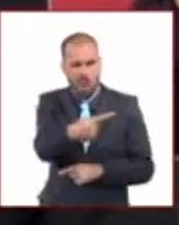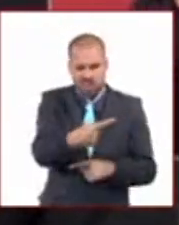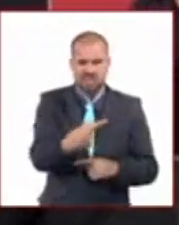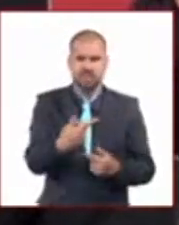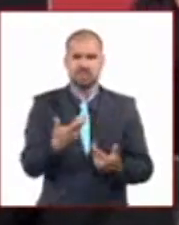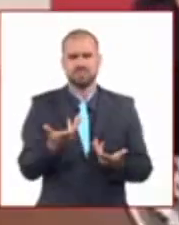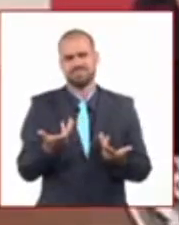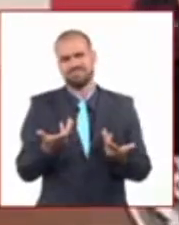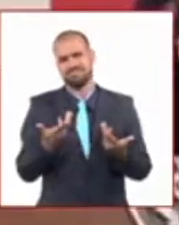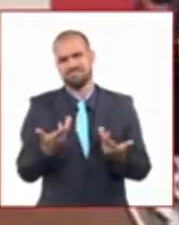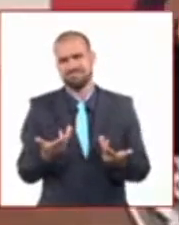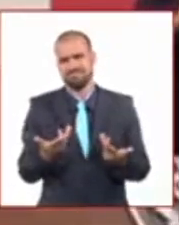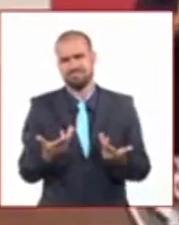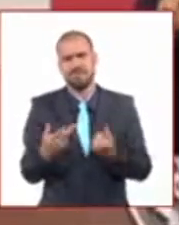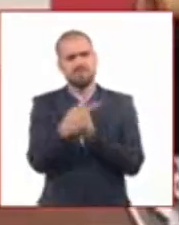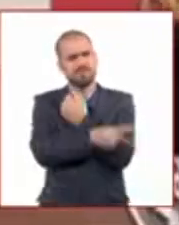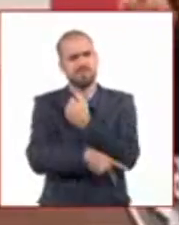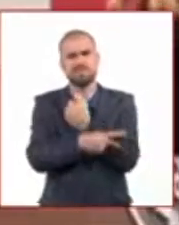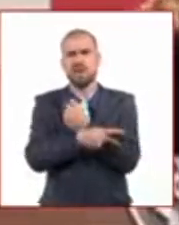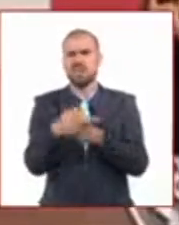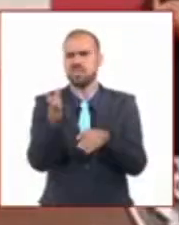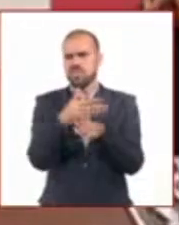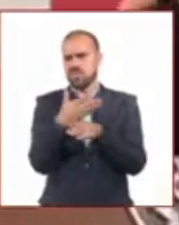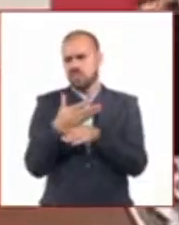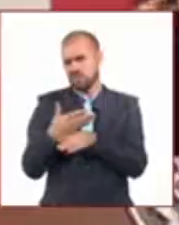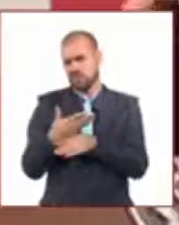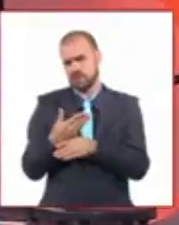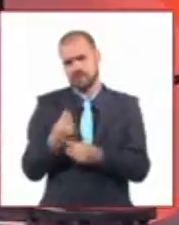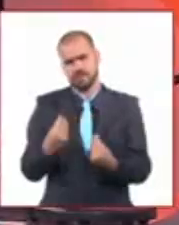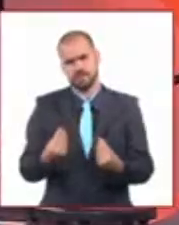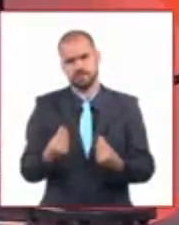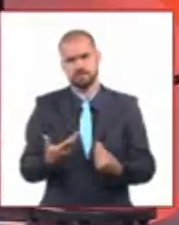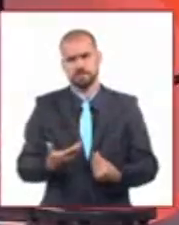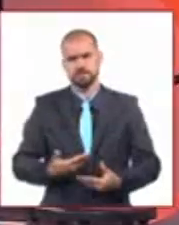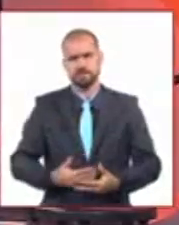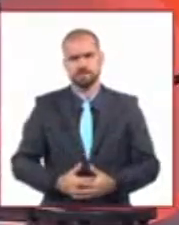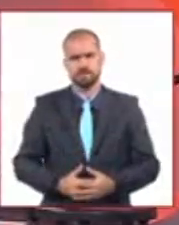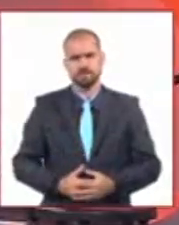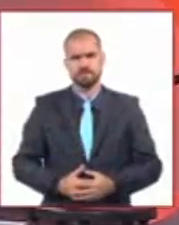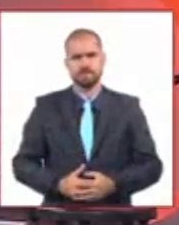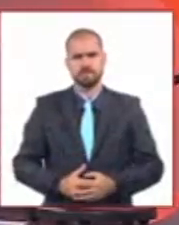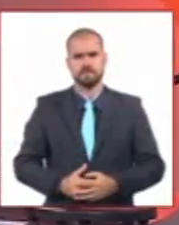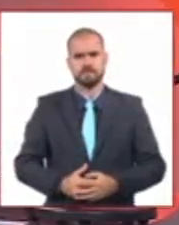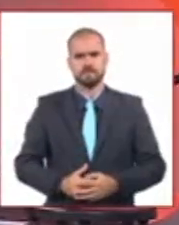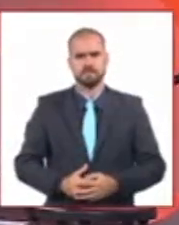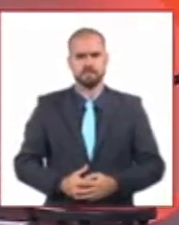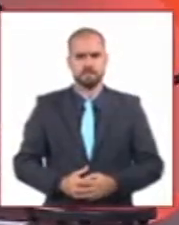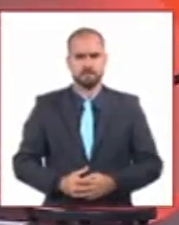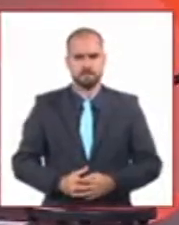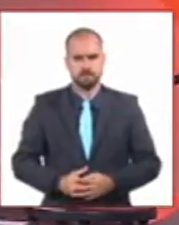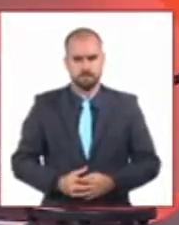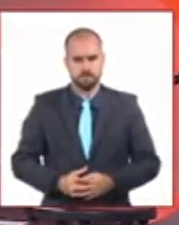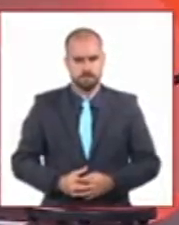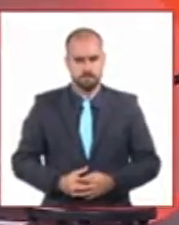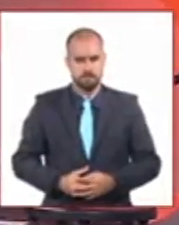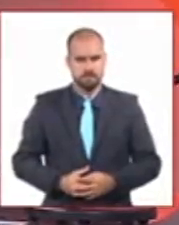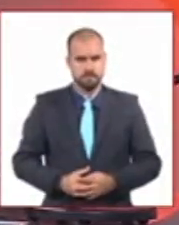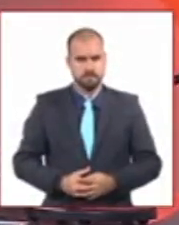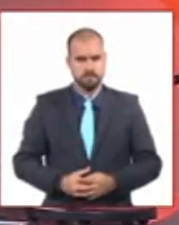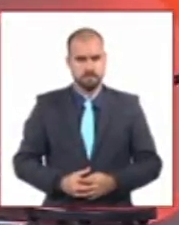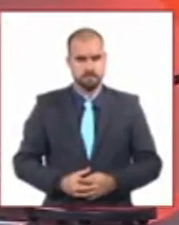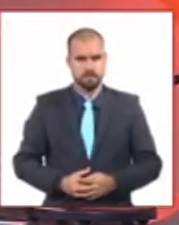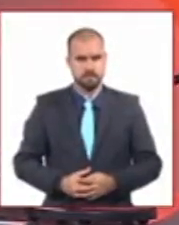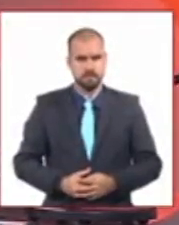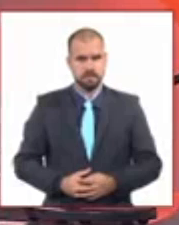las naciones y a sus pueblos y hoy en respuesta a la respuesta que las